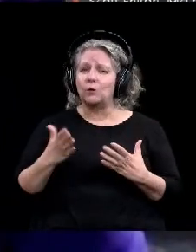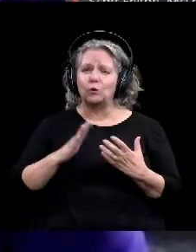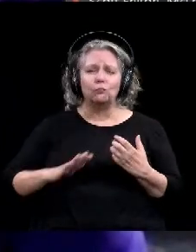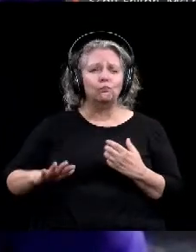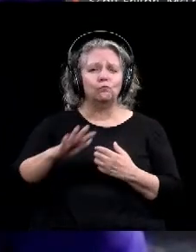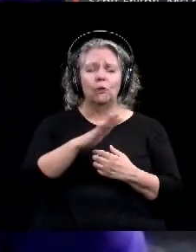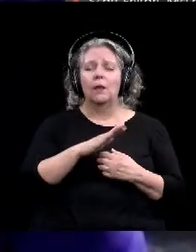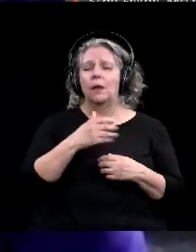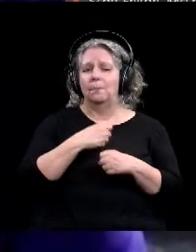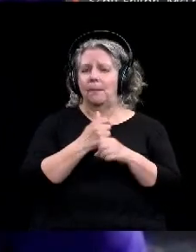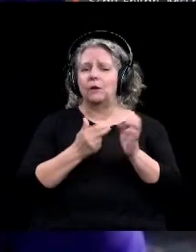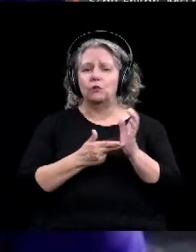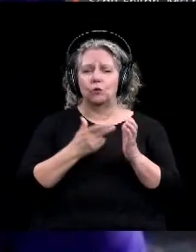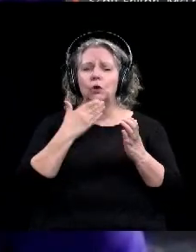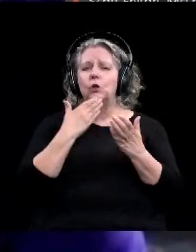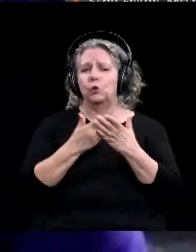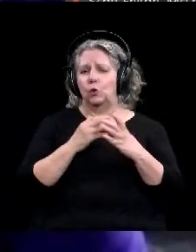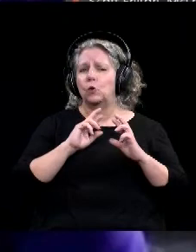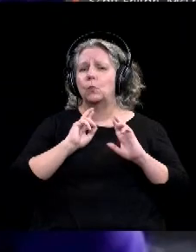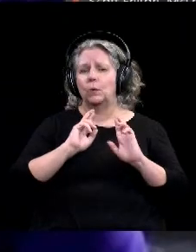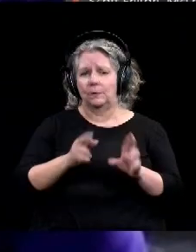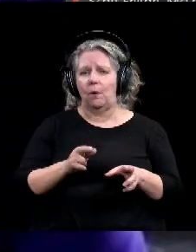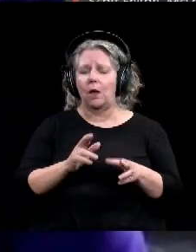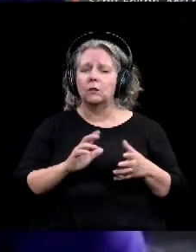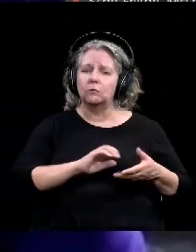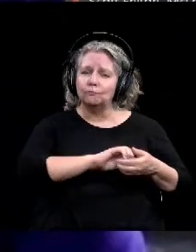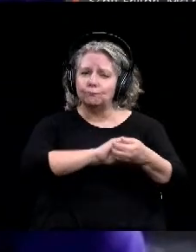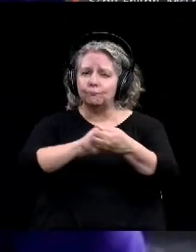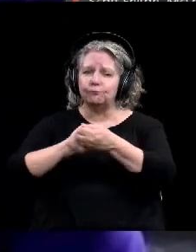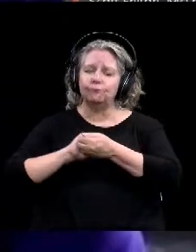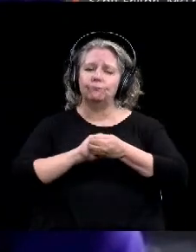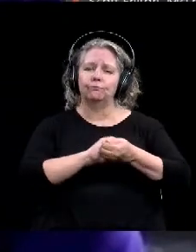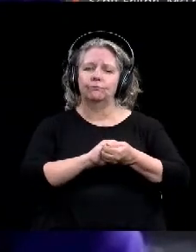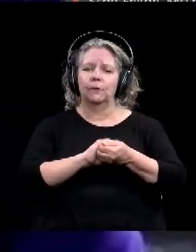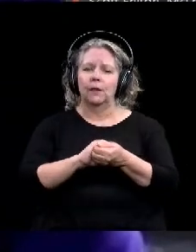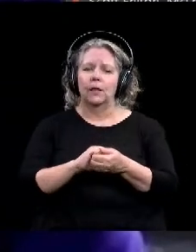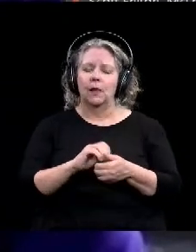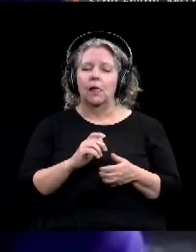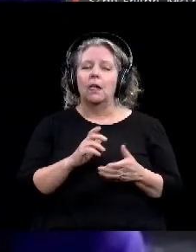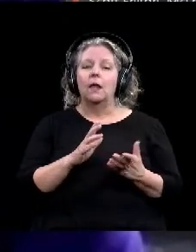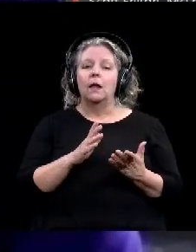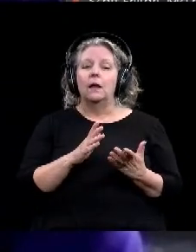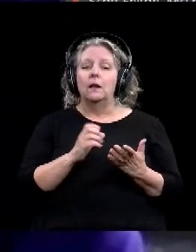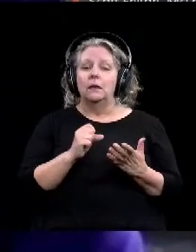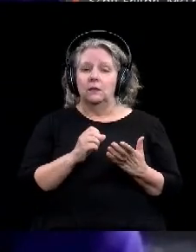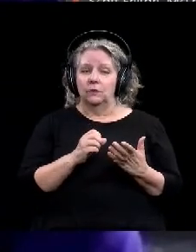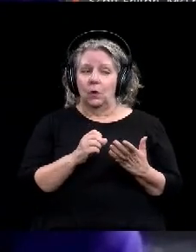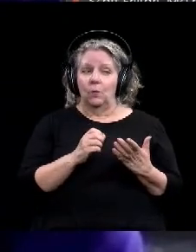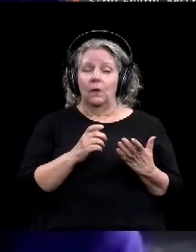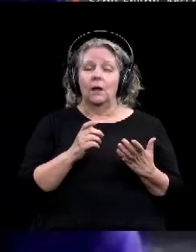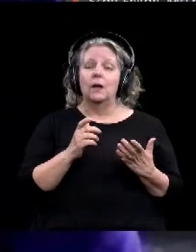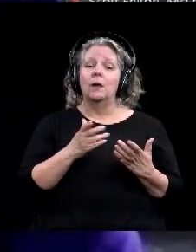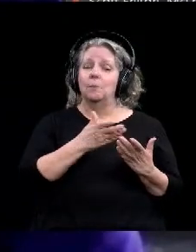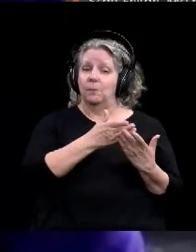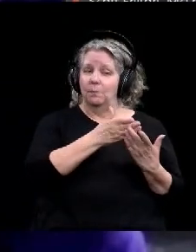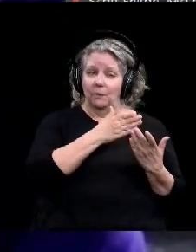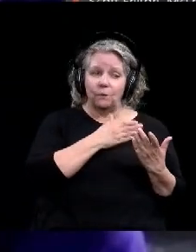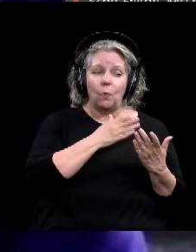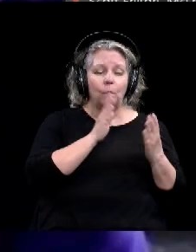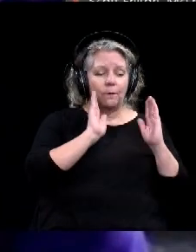estos esfuerzos que se están transición desde el orden de los a los